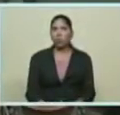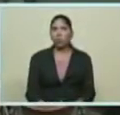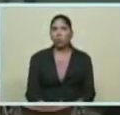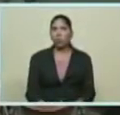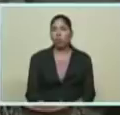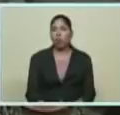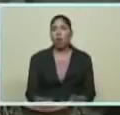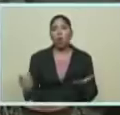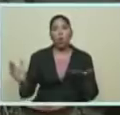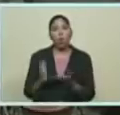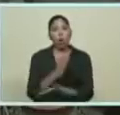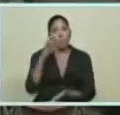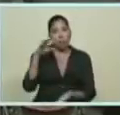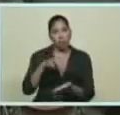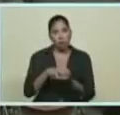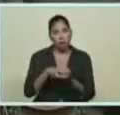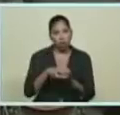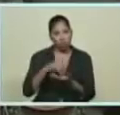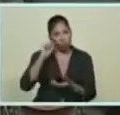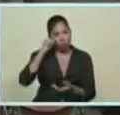golpes de Estado como el 2002,